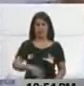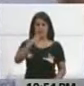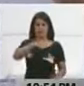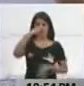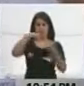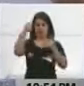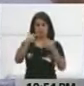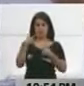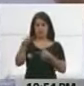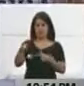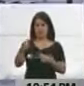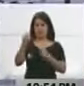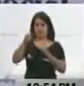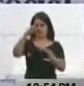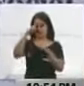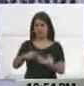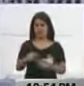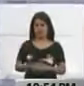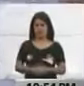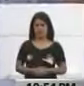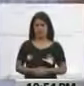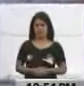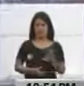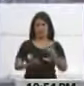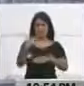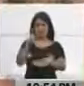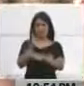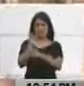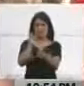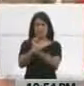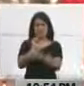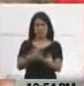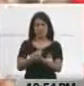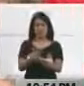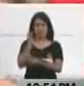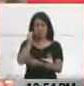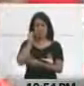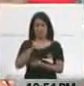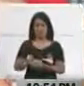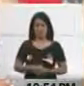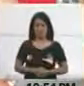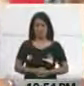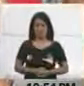merece respeto. Le habían dictado autodetención a Lina.